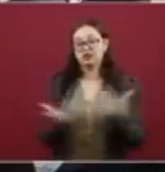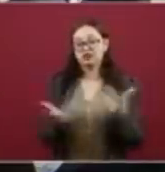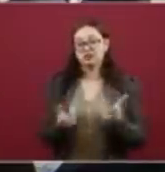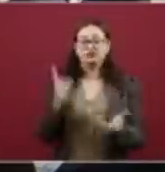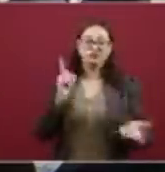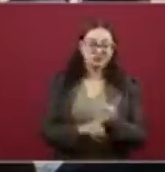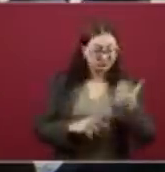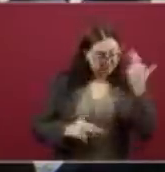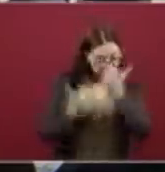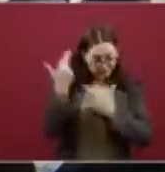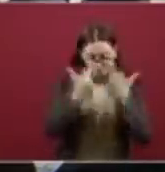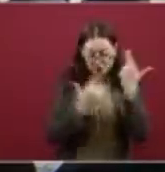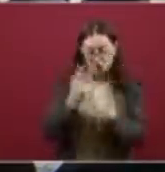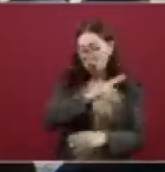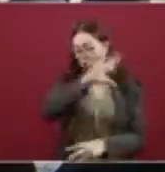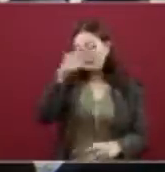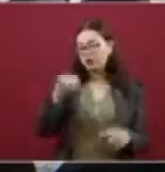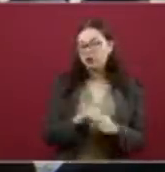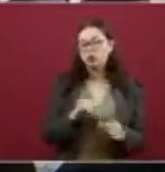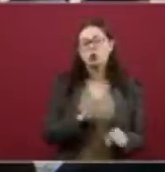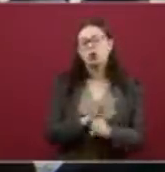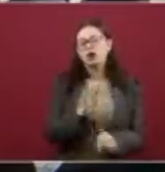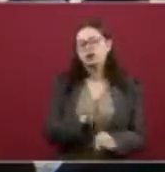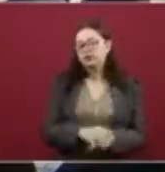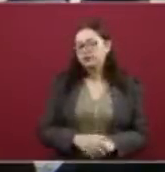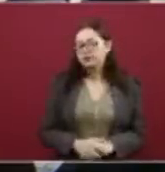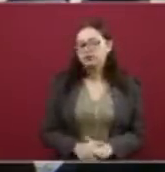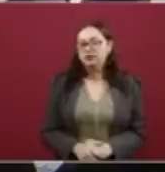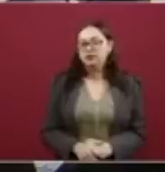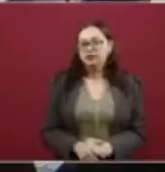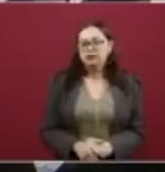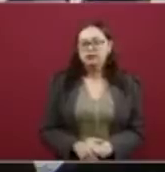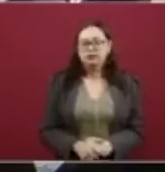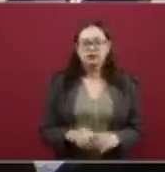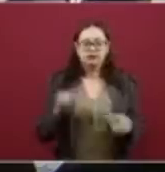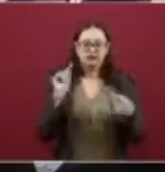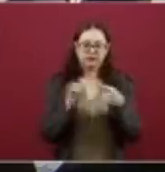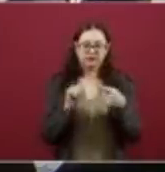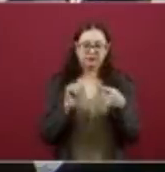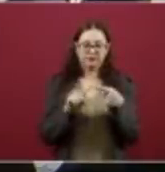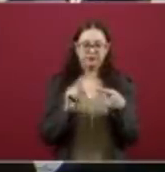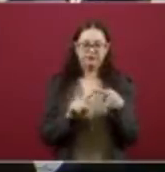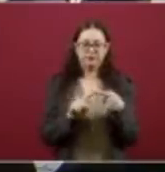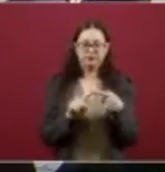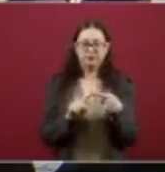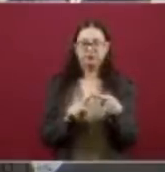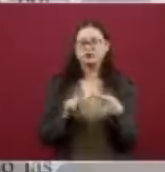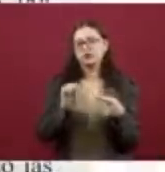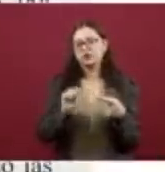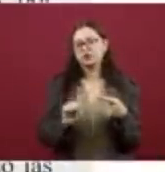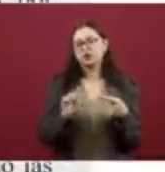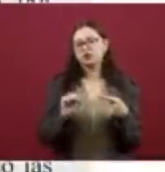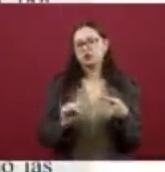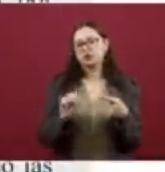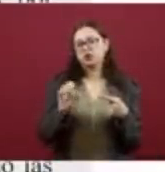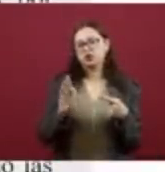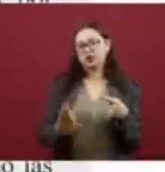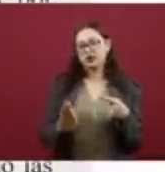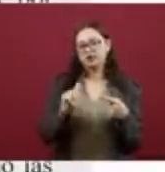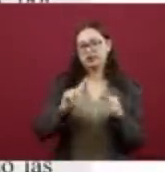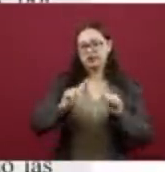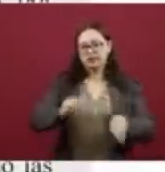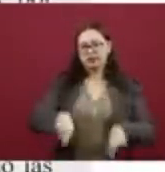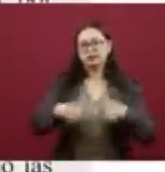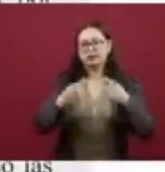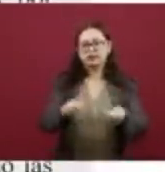del mecanismo? En primer lugar, se está llevando a cabo una auditoría por parte de la Auditoría Superior de la Federación, al fideicomiso que